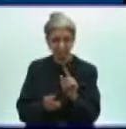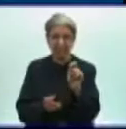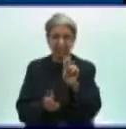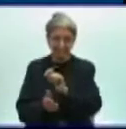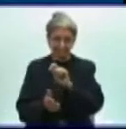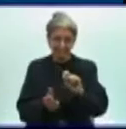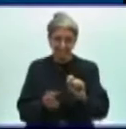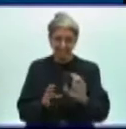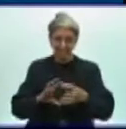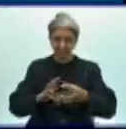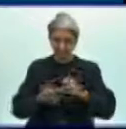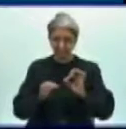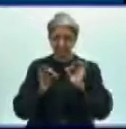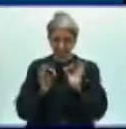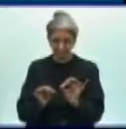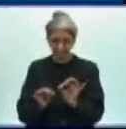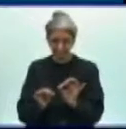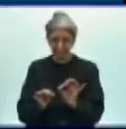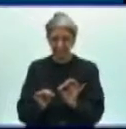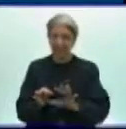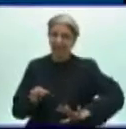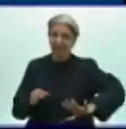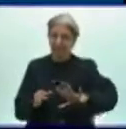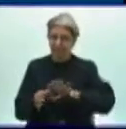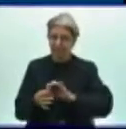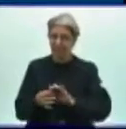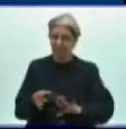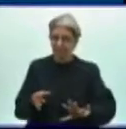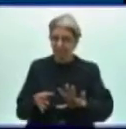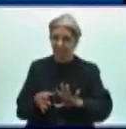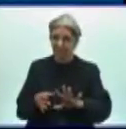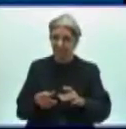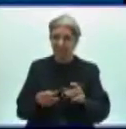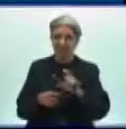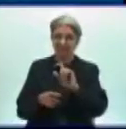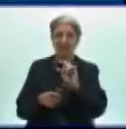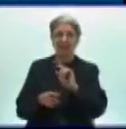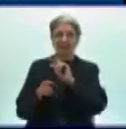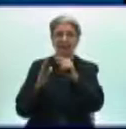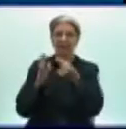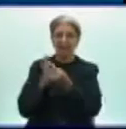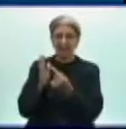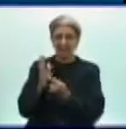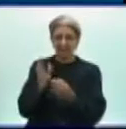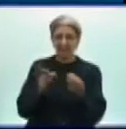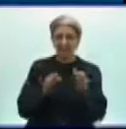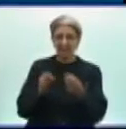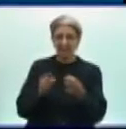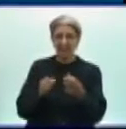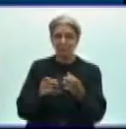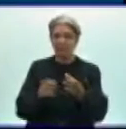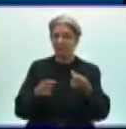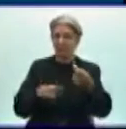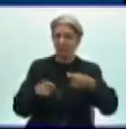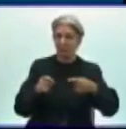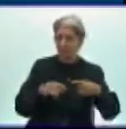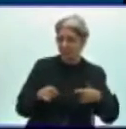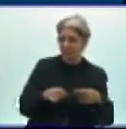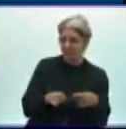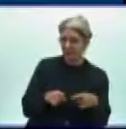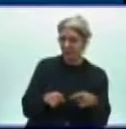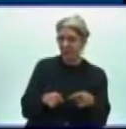ustedes conocen, que va desde la situación geográfica, las características físico-geográficas, las características socioeconómicas y, por